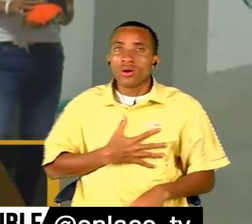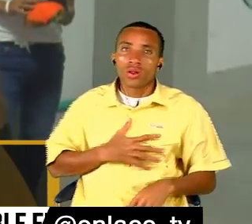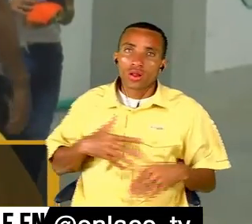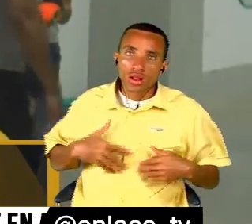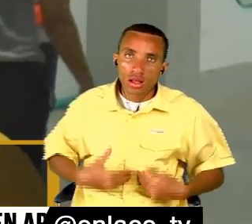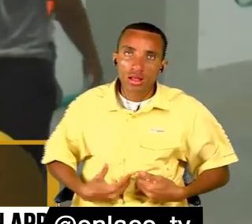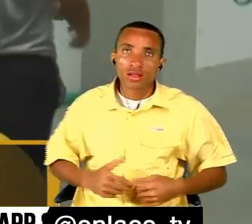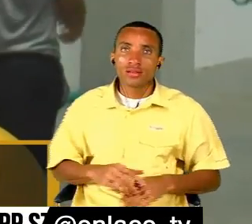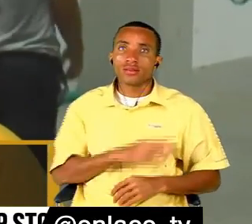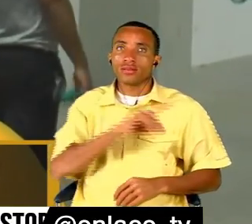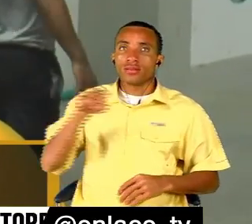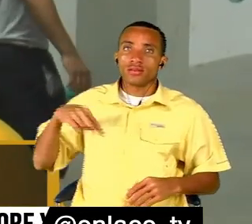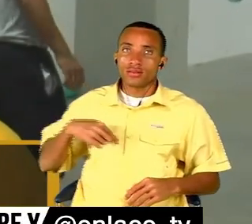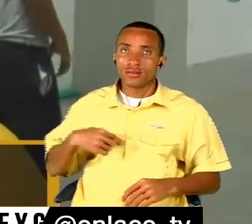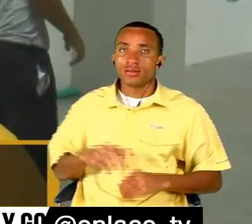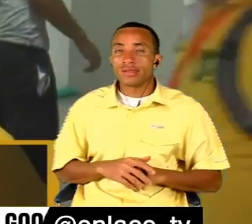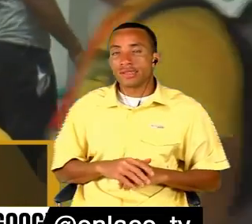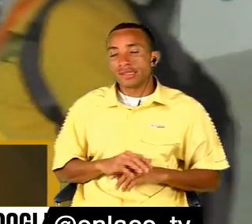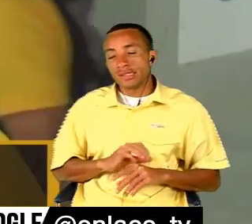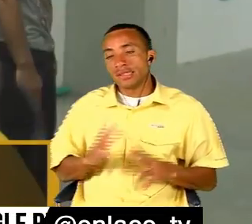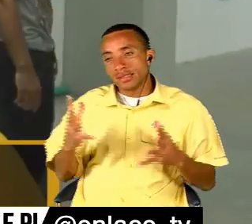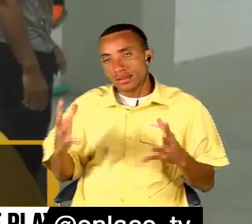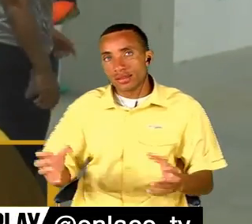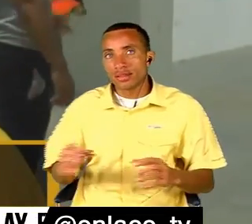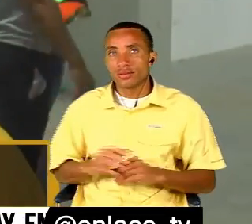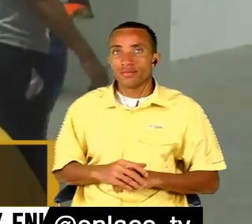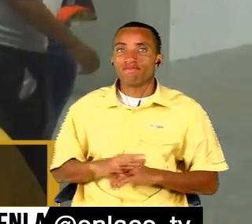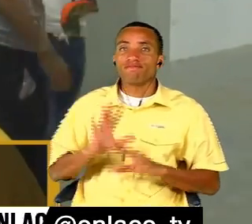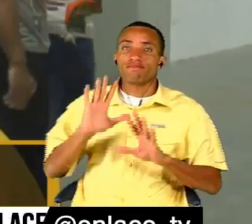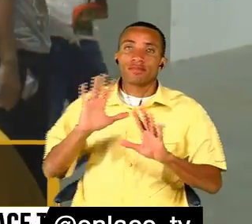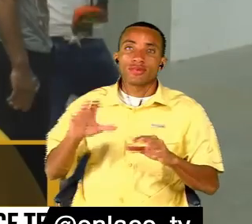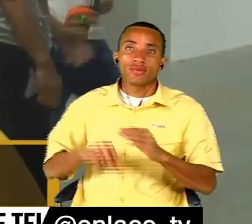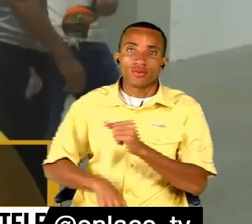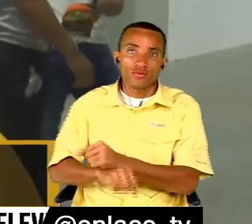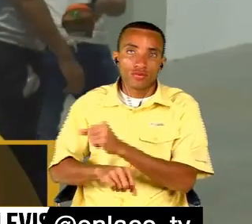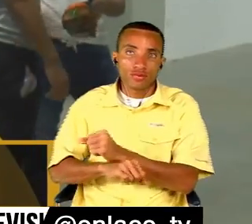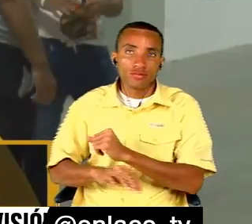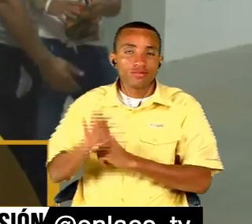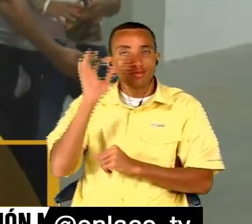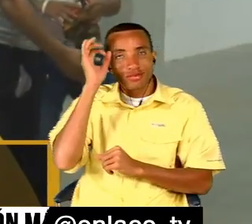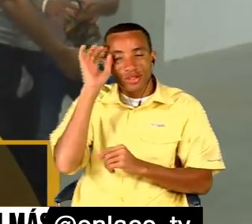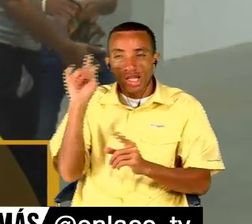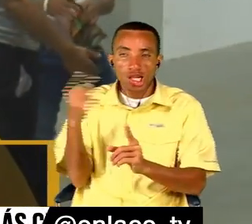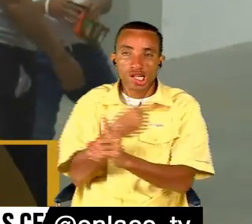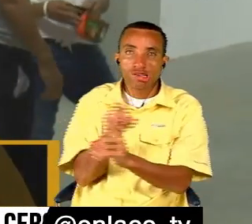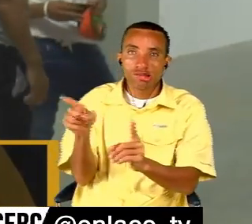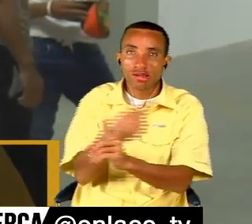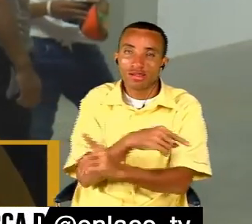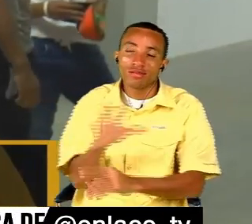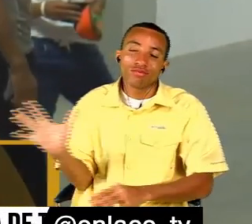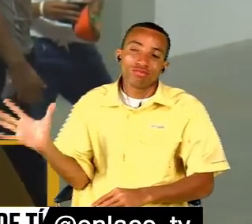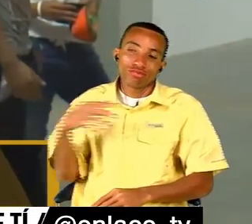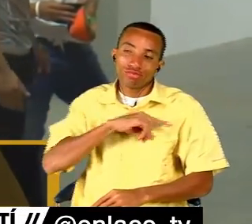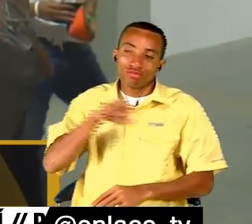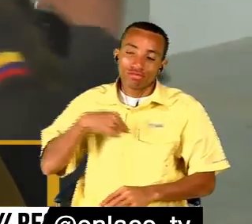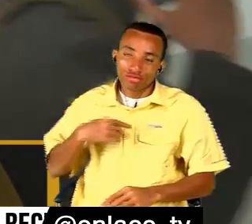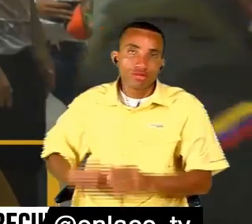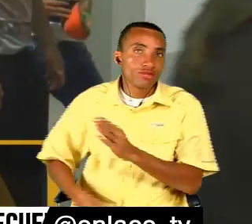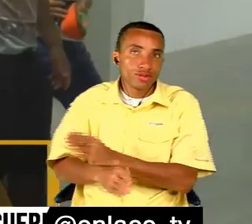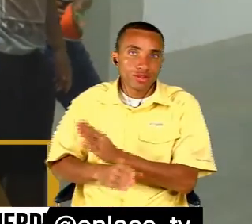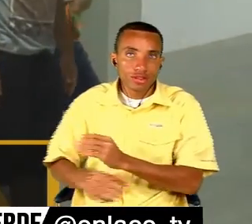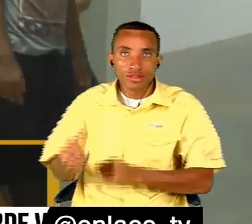las cosas de la mejor manera, pero bueno, así es el fútbol, a veces no se dan las cosas y bueno, esto es una enseñanza para seguir trabajando. ¿Qué le